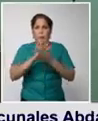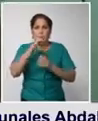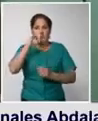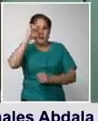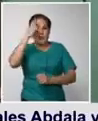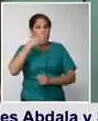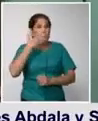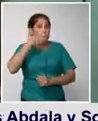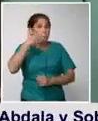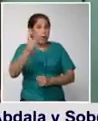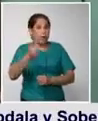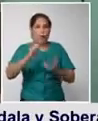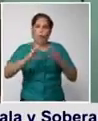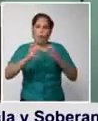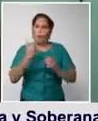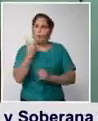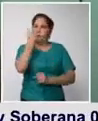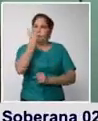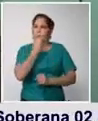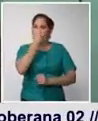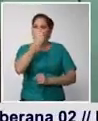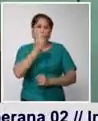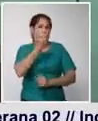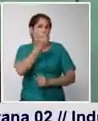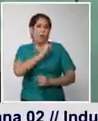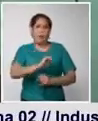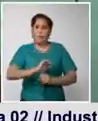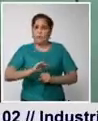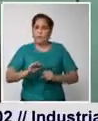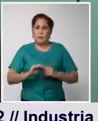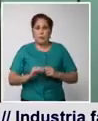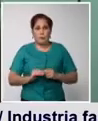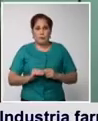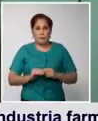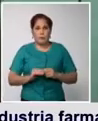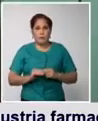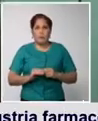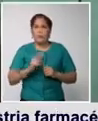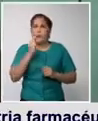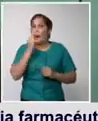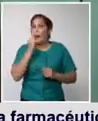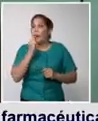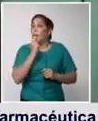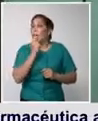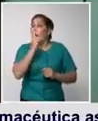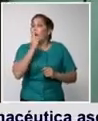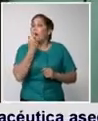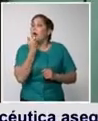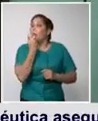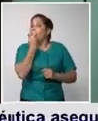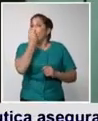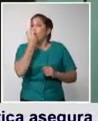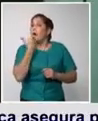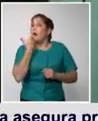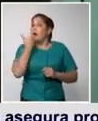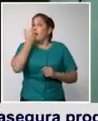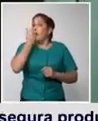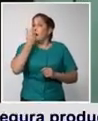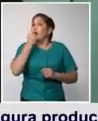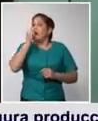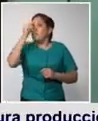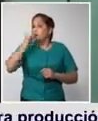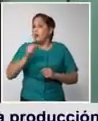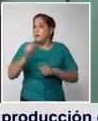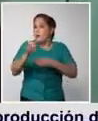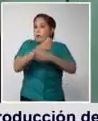la vía de administración. La vía de administración es la ruta intranasal, el sistema inmune se